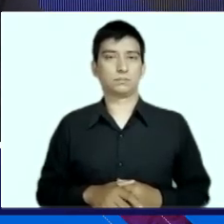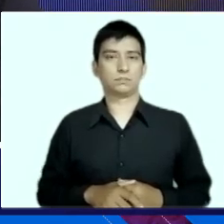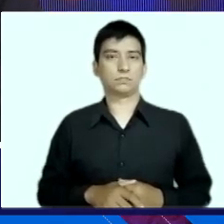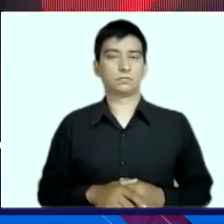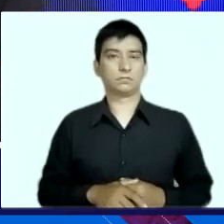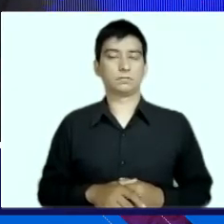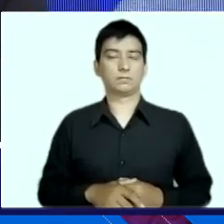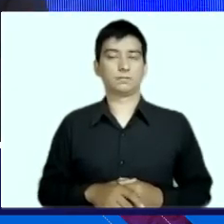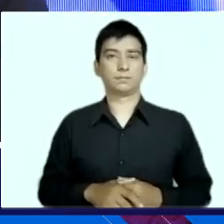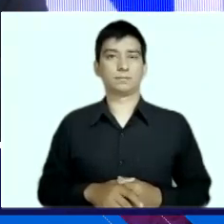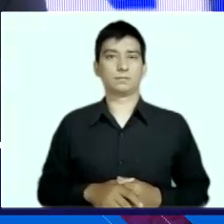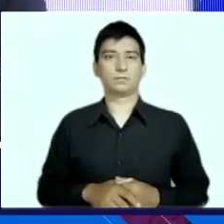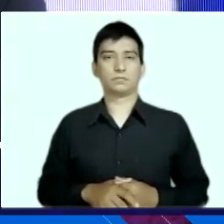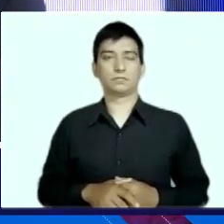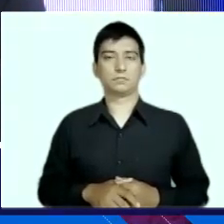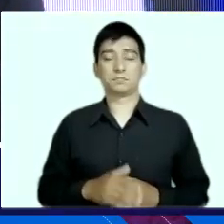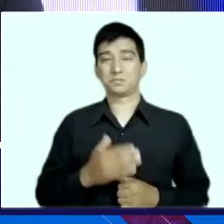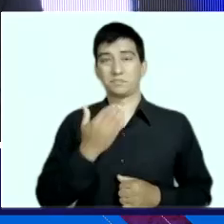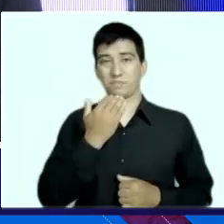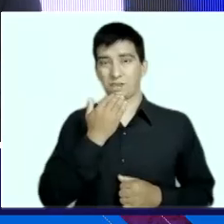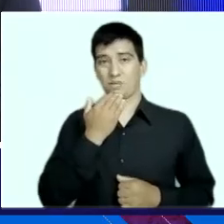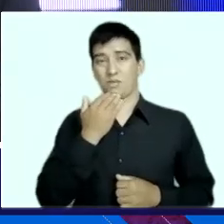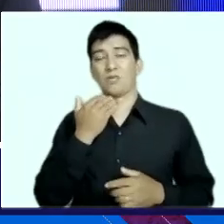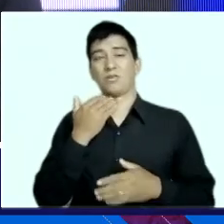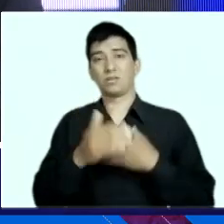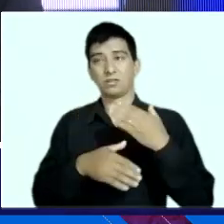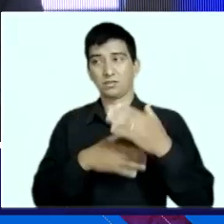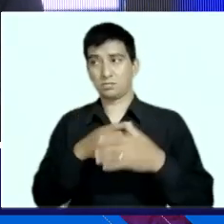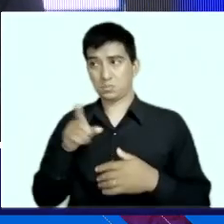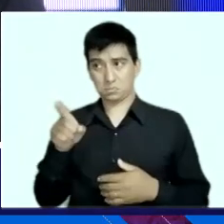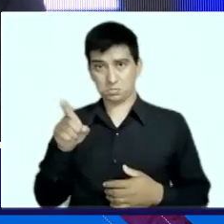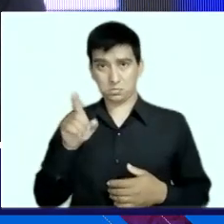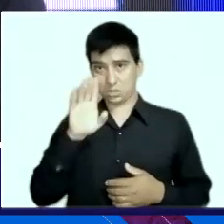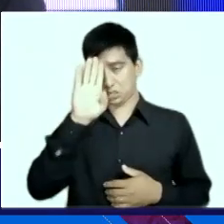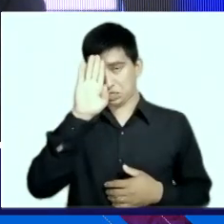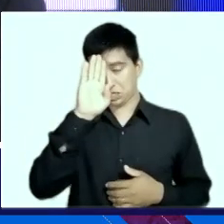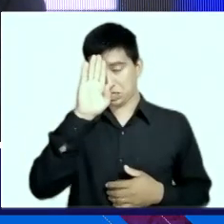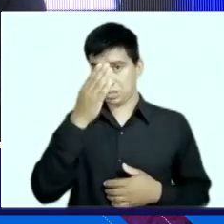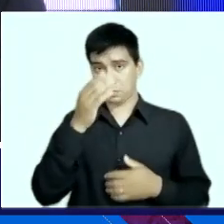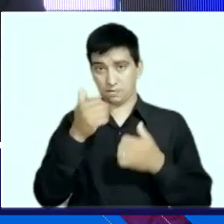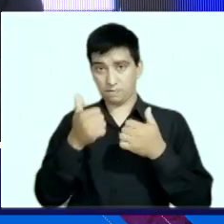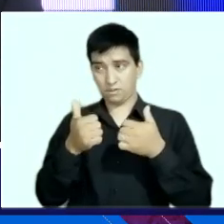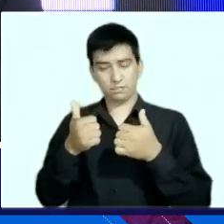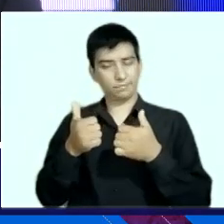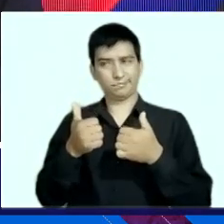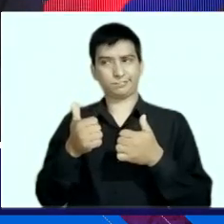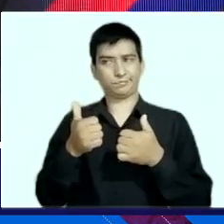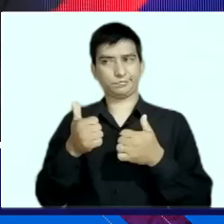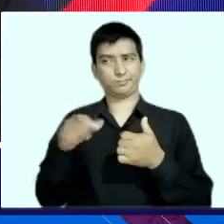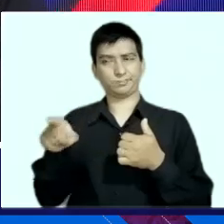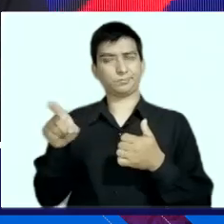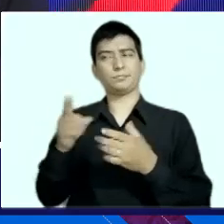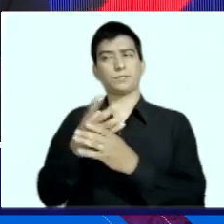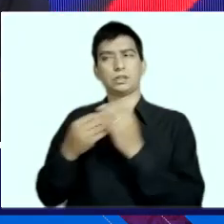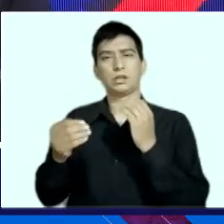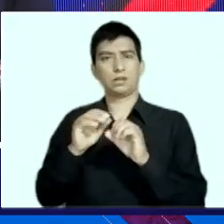Pero separo lo siguiente. Celebro su cambio, pero al mismo tiempo deseo que la justicia se mantenga. 40 años para un feminicida como